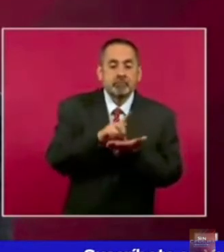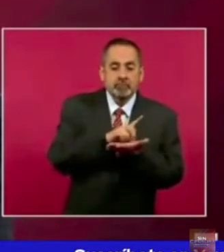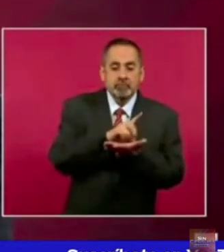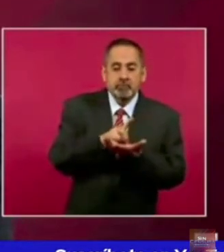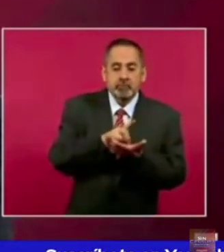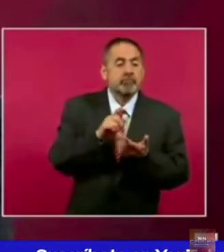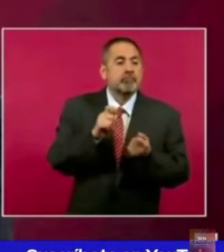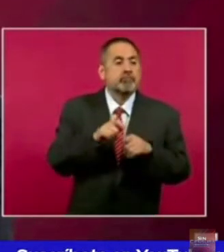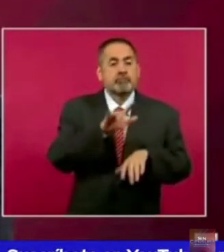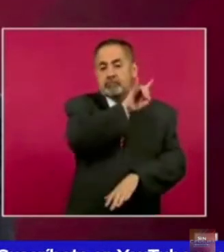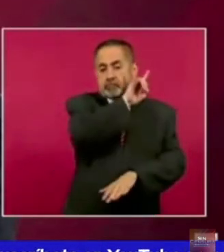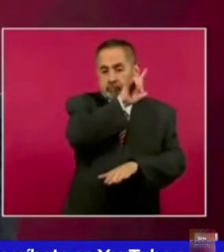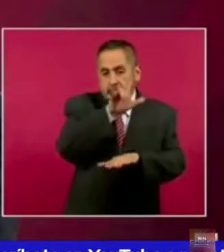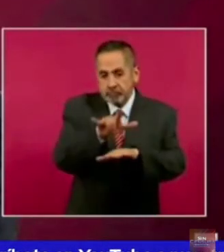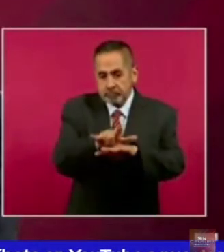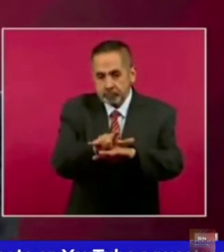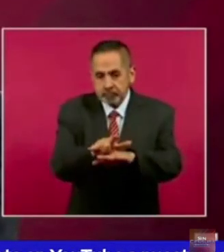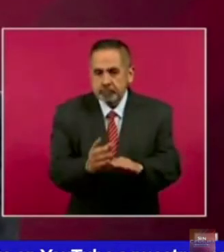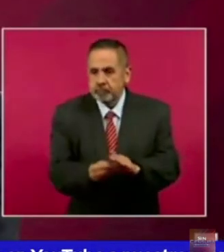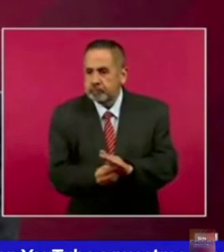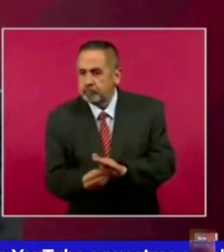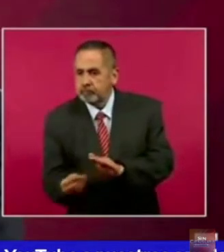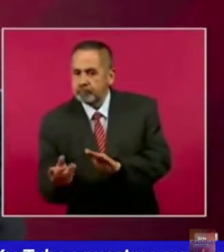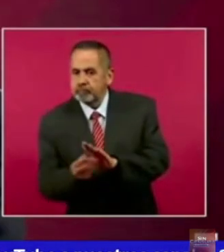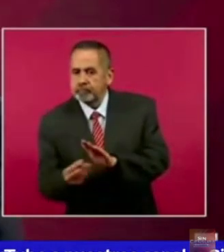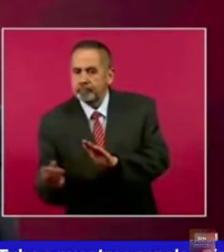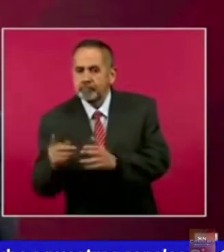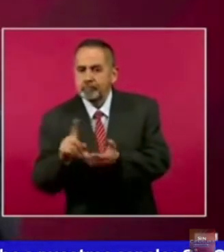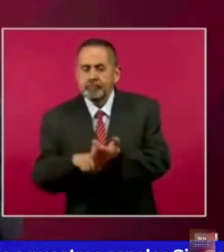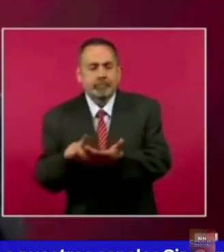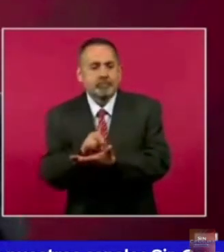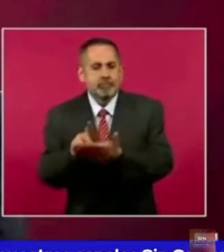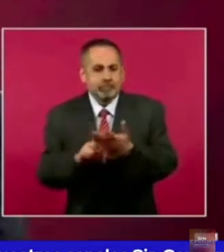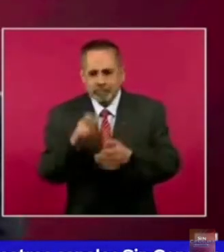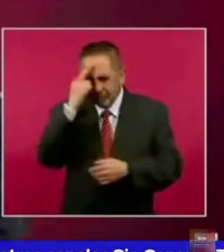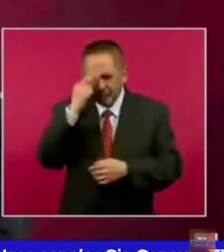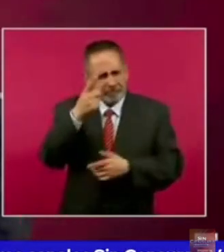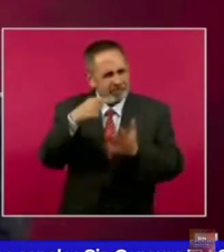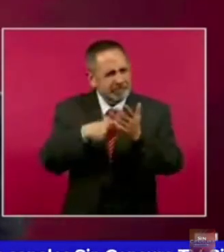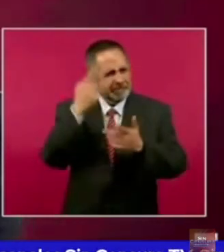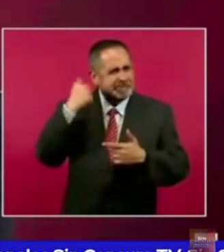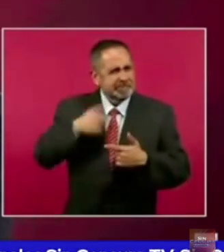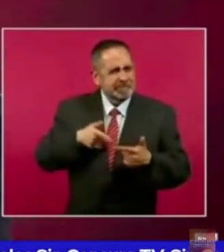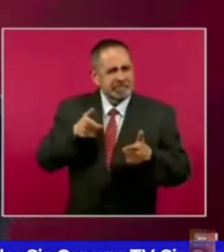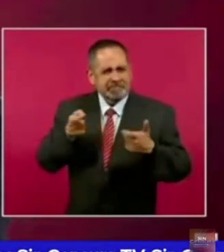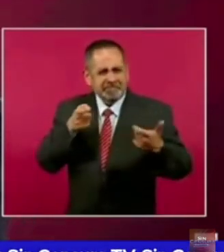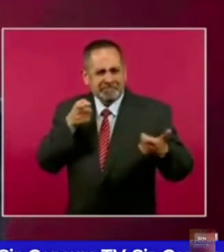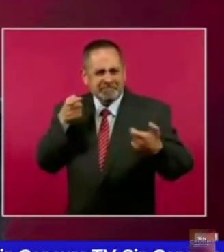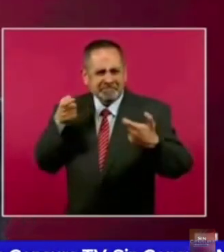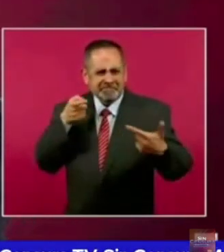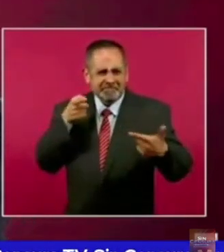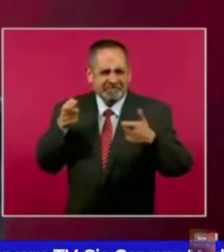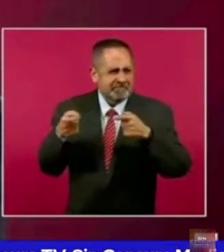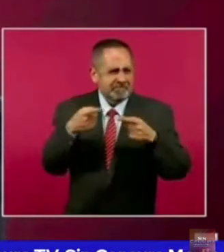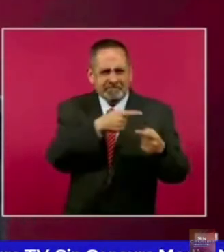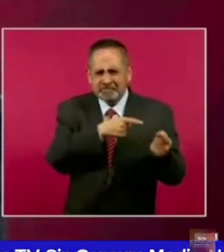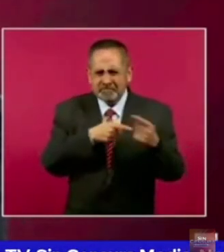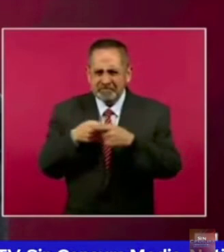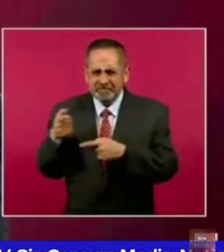por el aeropuerto. Una vez hubo hasta una balacera ahí, en el aeropuerto.